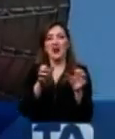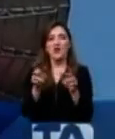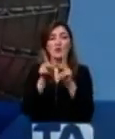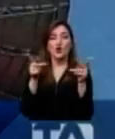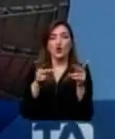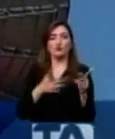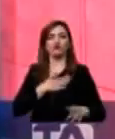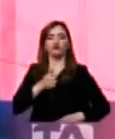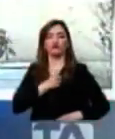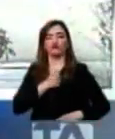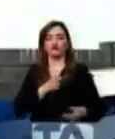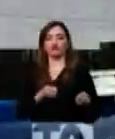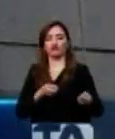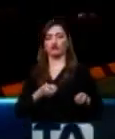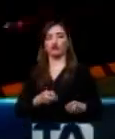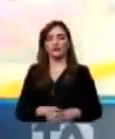bajo su control